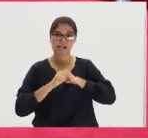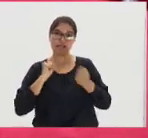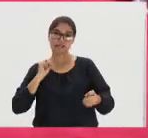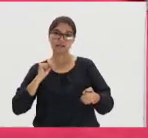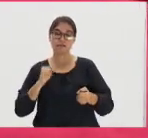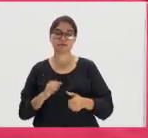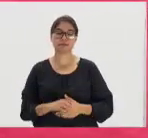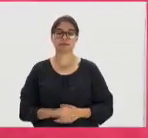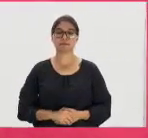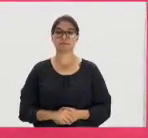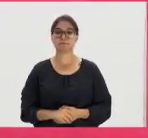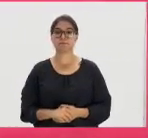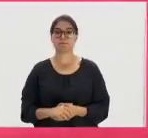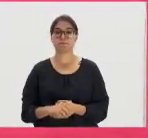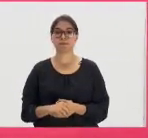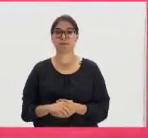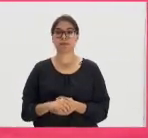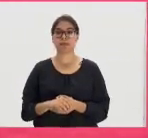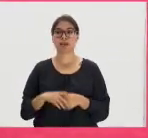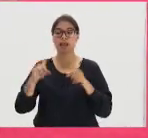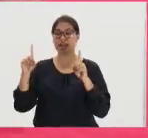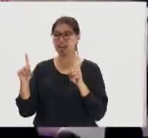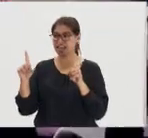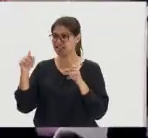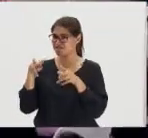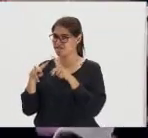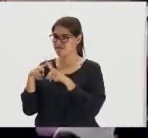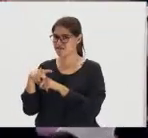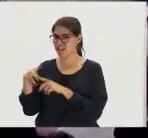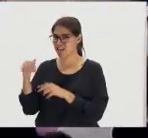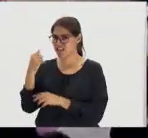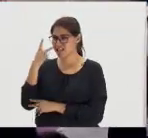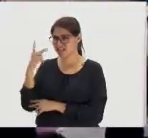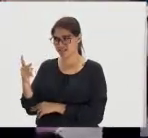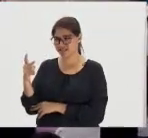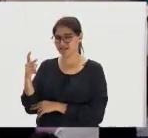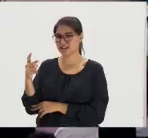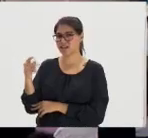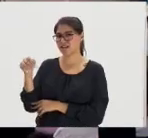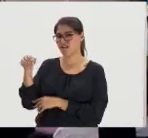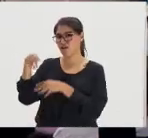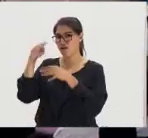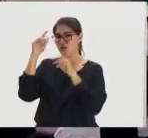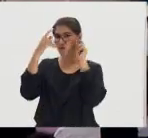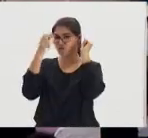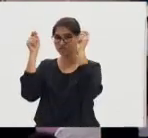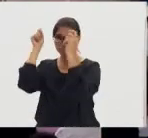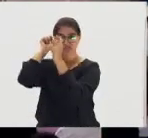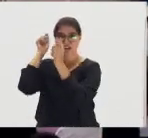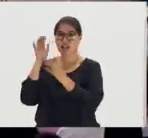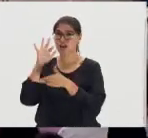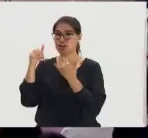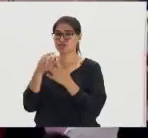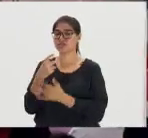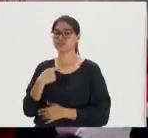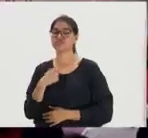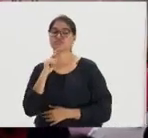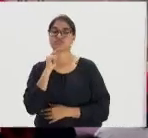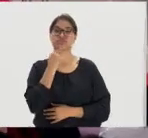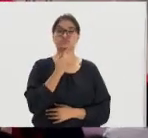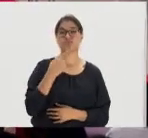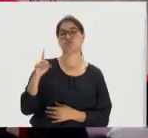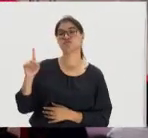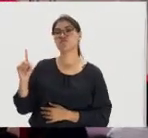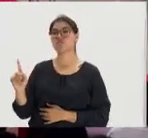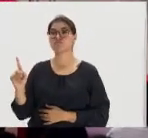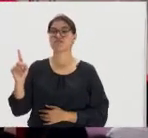cuando íbamos saliendo, ese bicho que le digo, vestido en chanclas, en camiseta, con la gorra para atrás, todo mal encarado, no voy a decir nombres porque me voy a meter